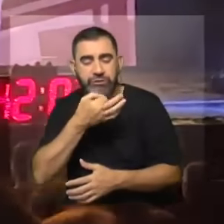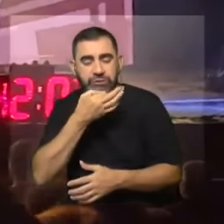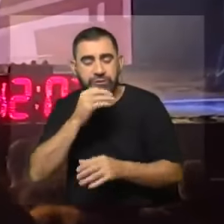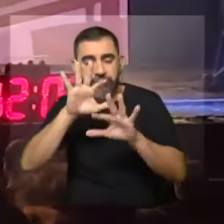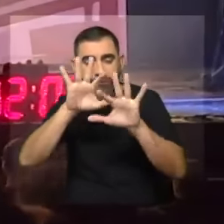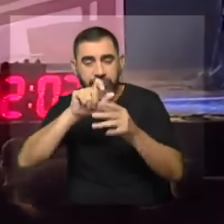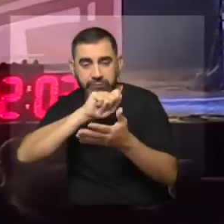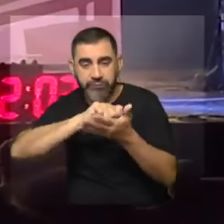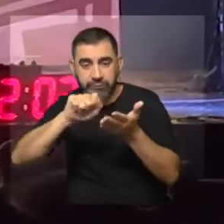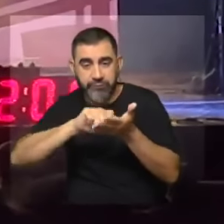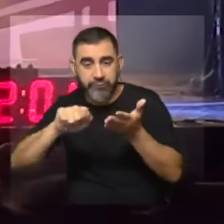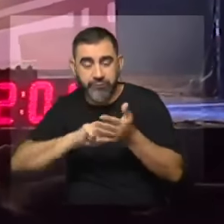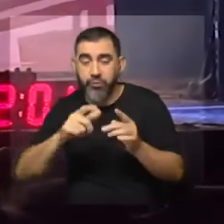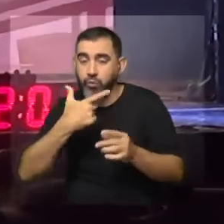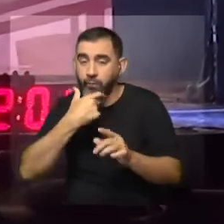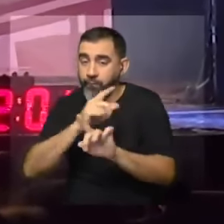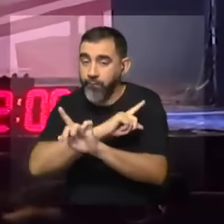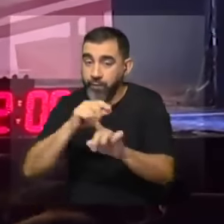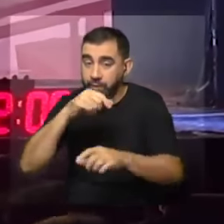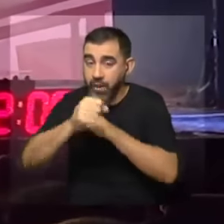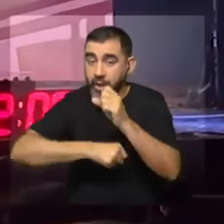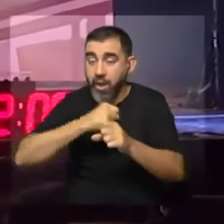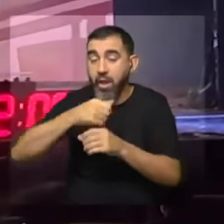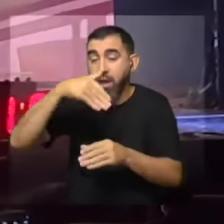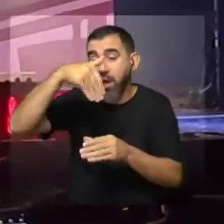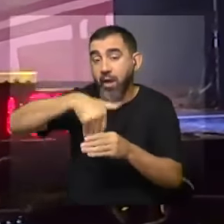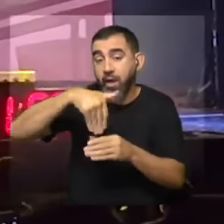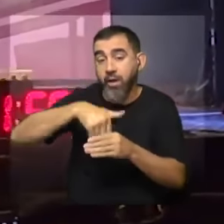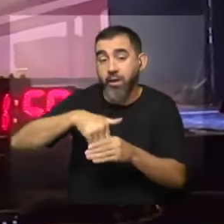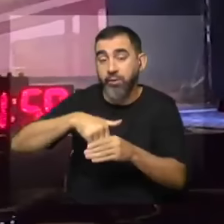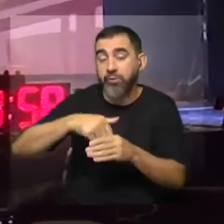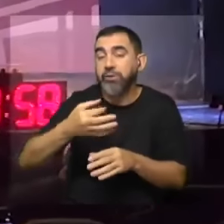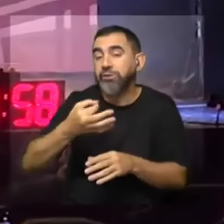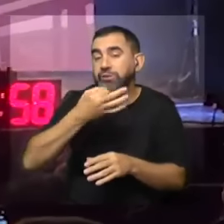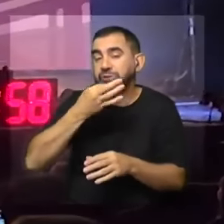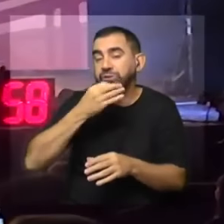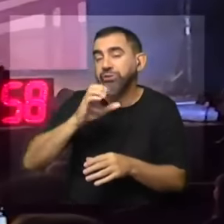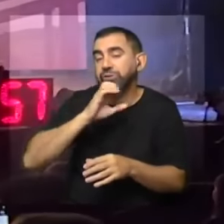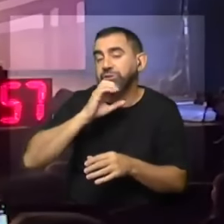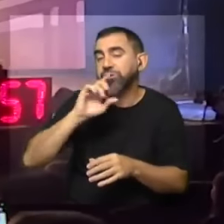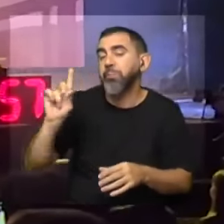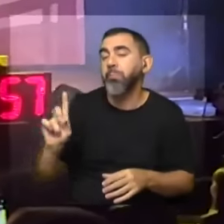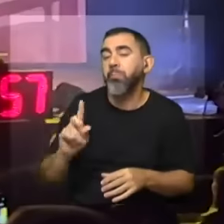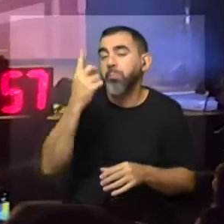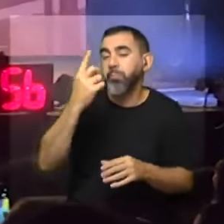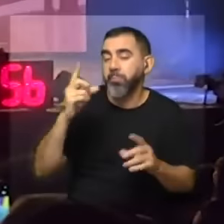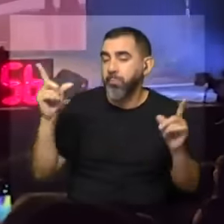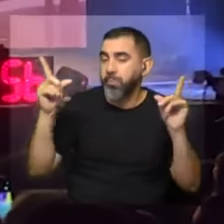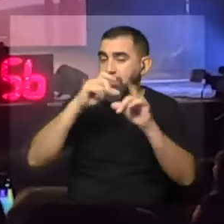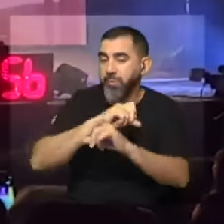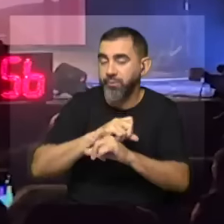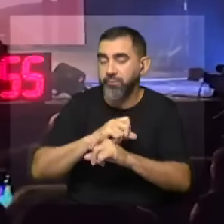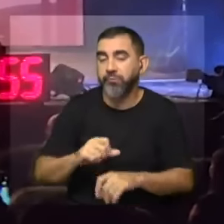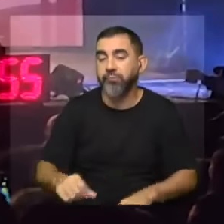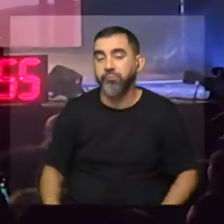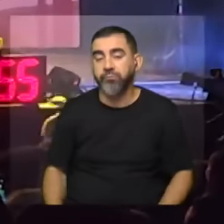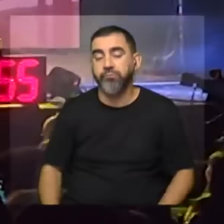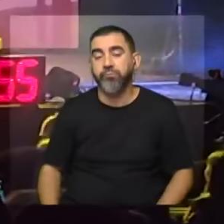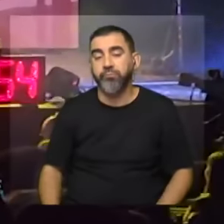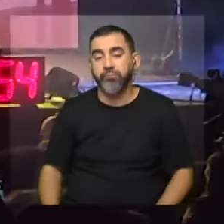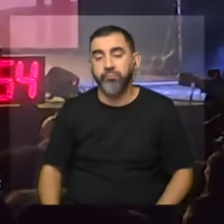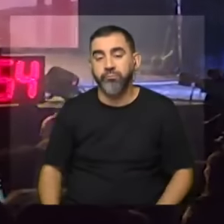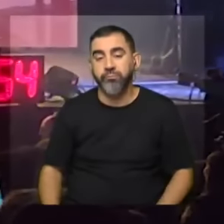eh No es fácil encarar un año electoral me imagino poniendo como primera prioridad hacer reí a la gente cómo se trabaja en